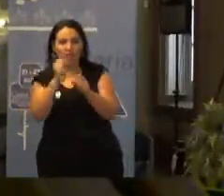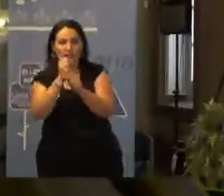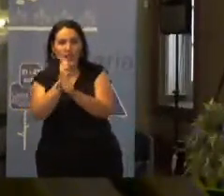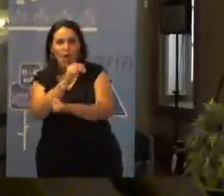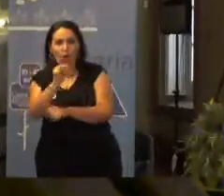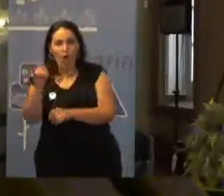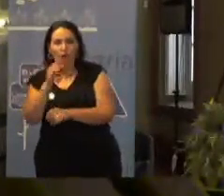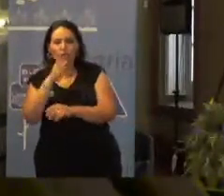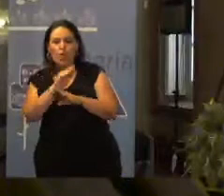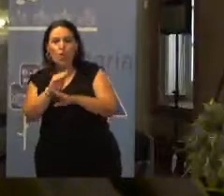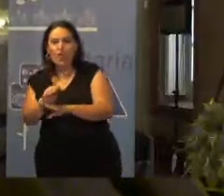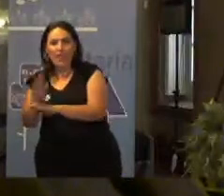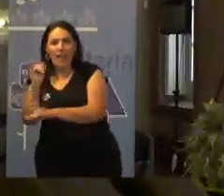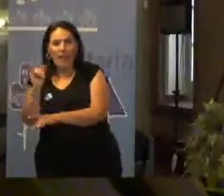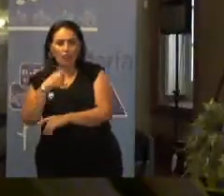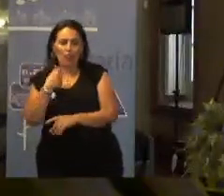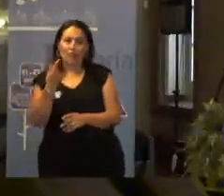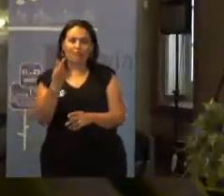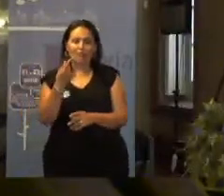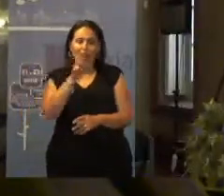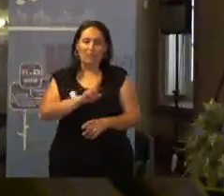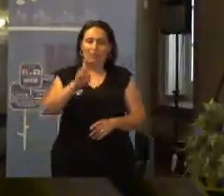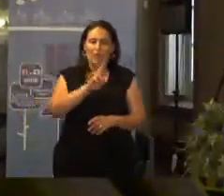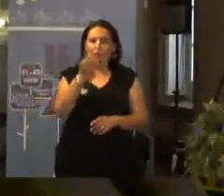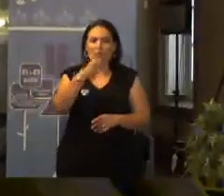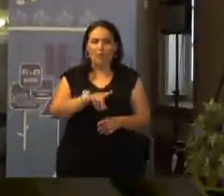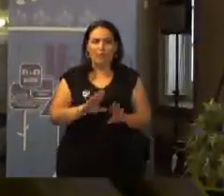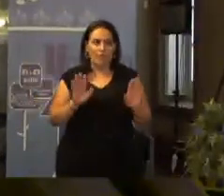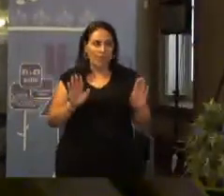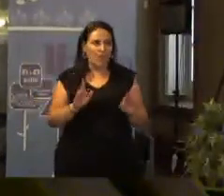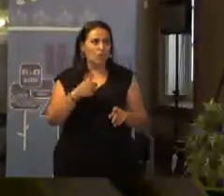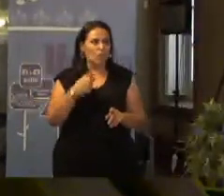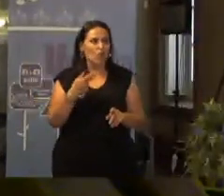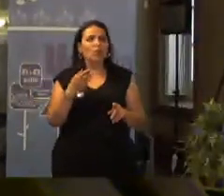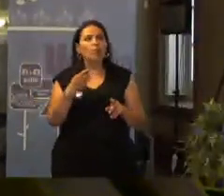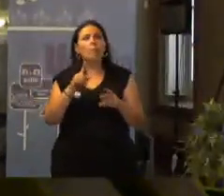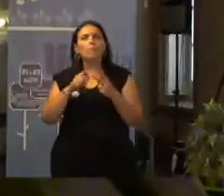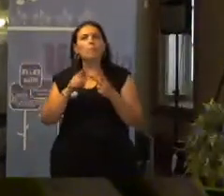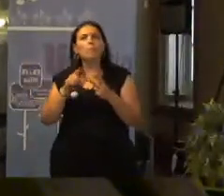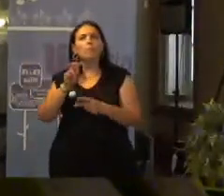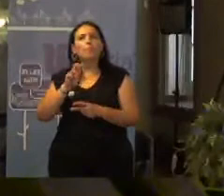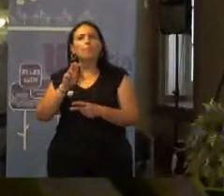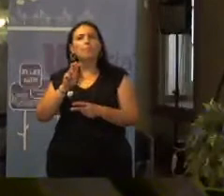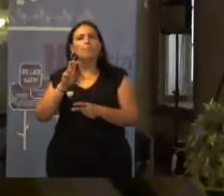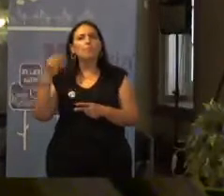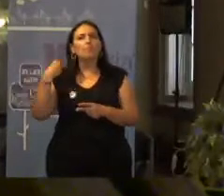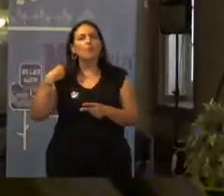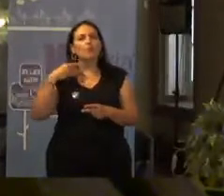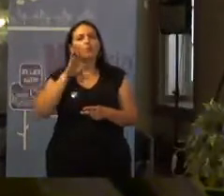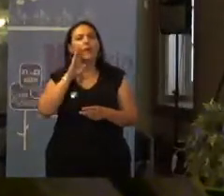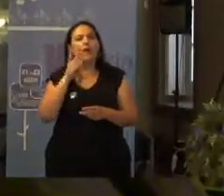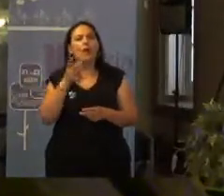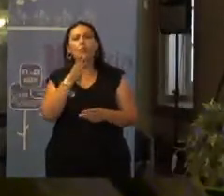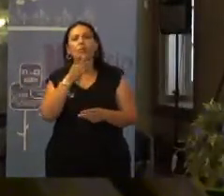hai garderías. Non vou insistir, pero, bueno, creo que estamos de acordo. Quería retomar a outra pregunta, porque eu sí creo